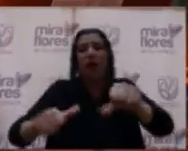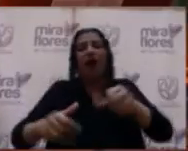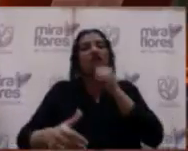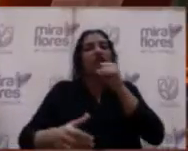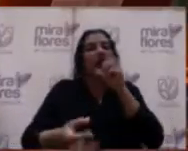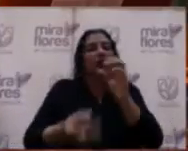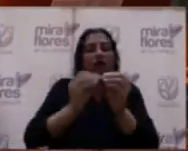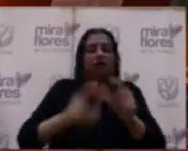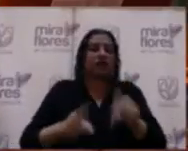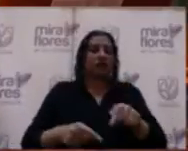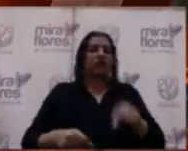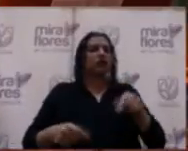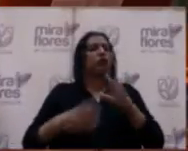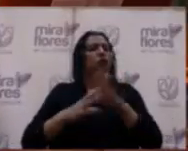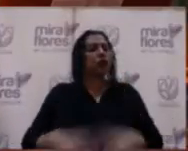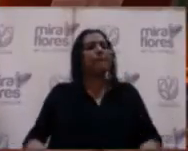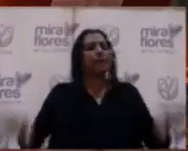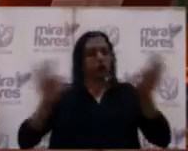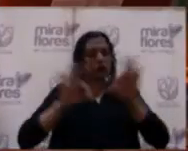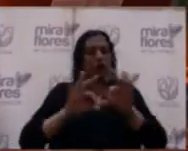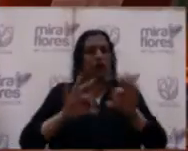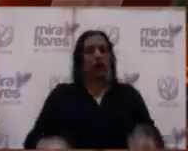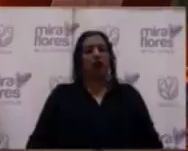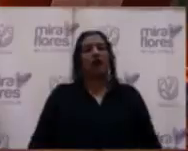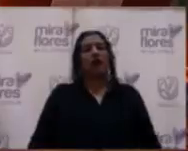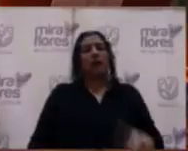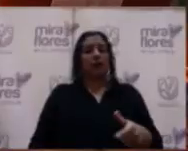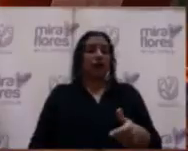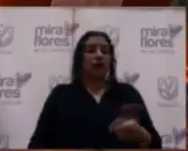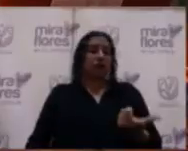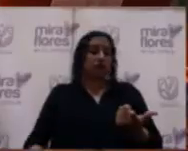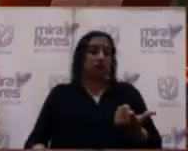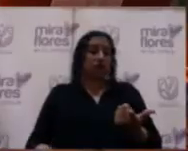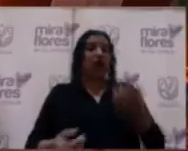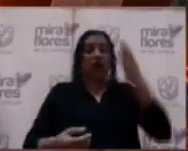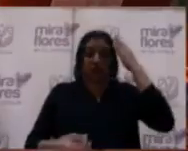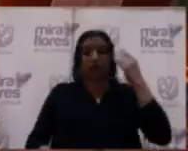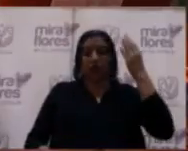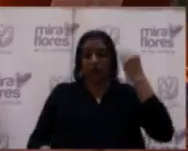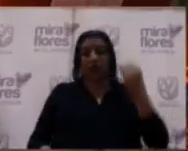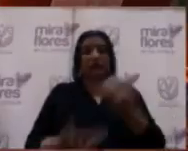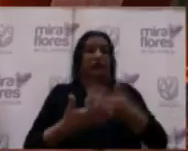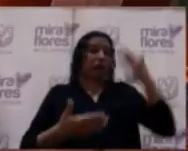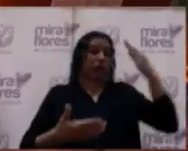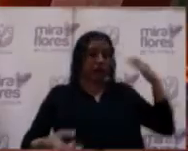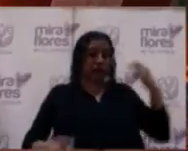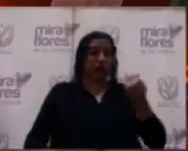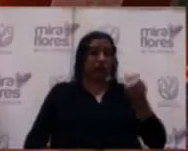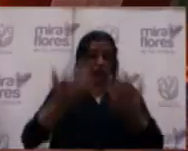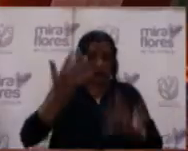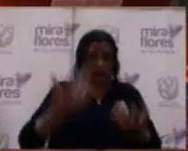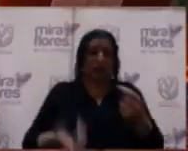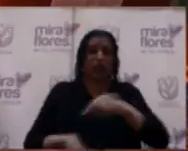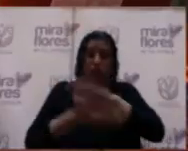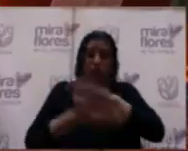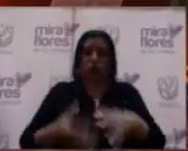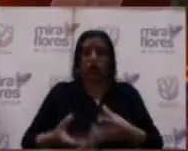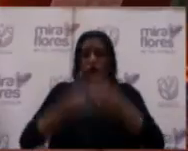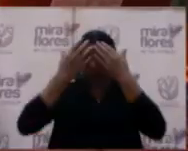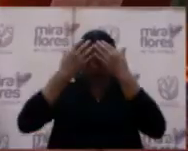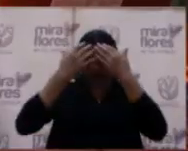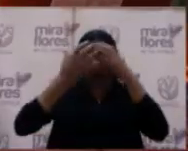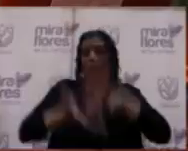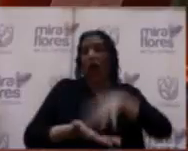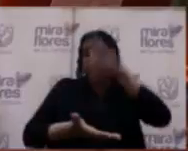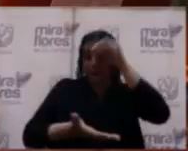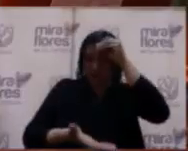jurada. Esto es muy importante para lo que ha pasado y de la experiencia que hemos vivido, hemos aprendido cómo se deben